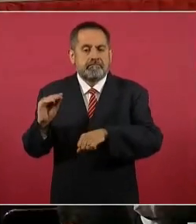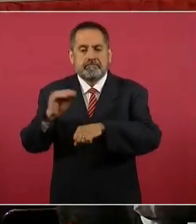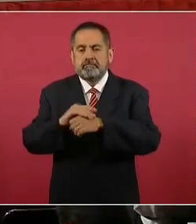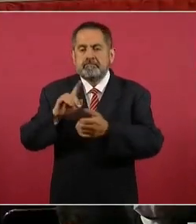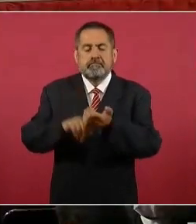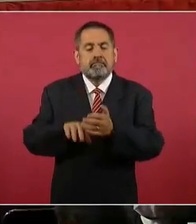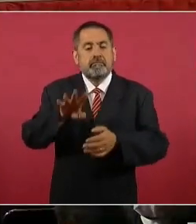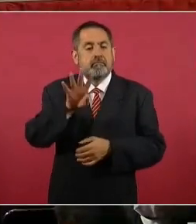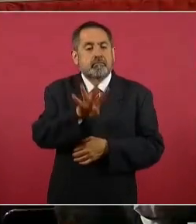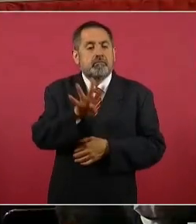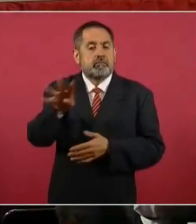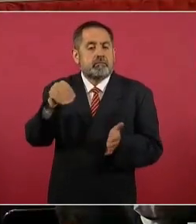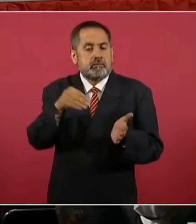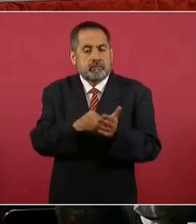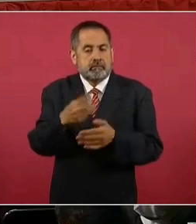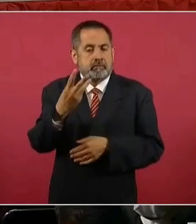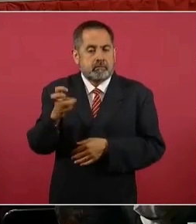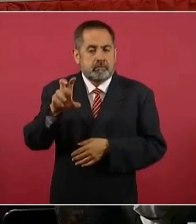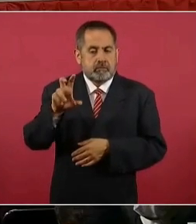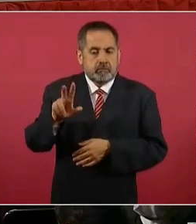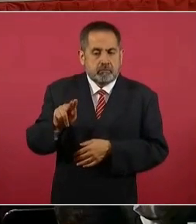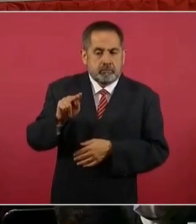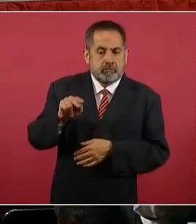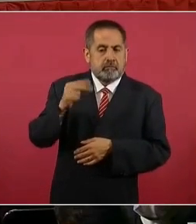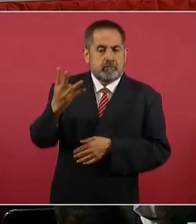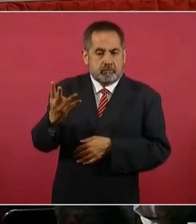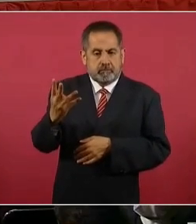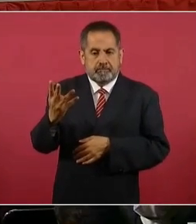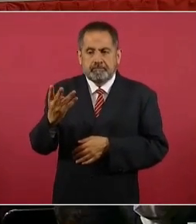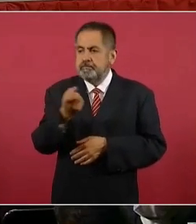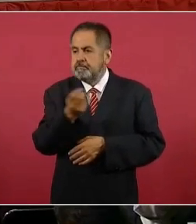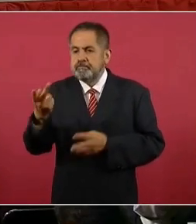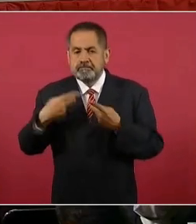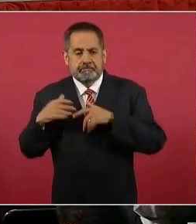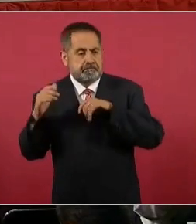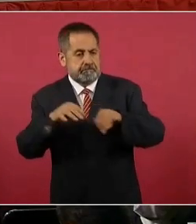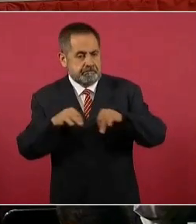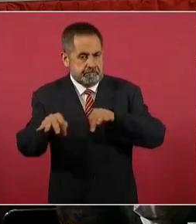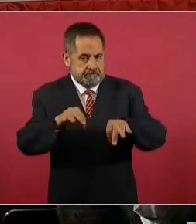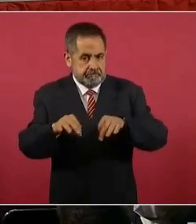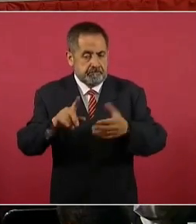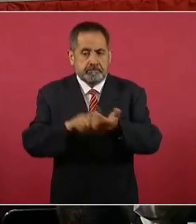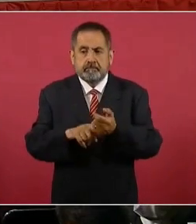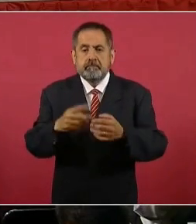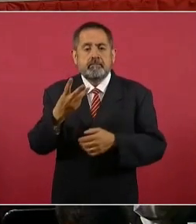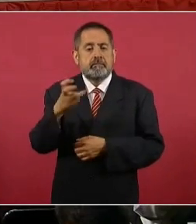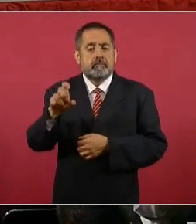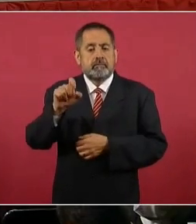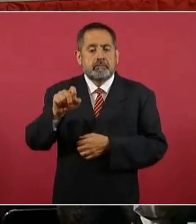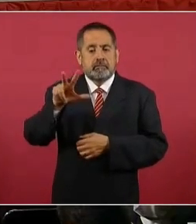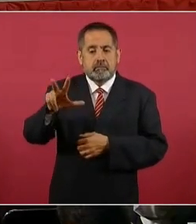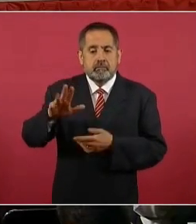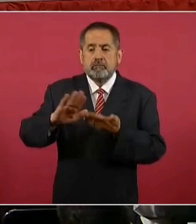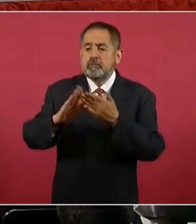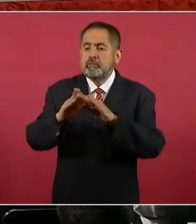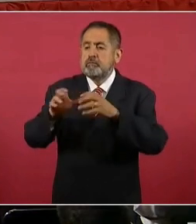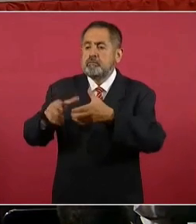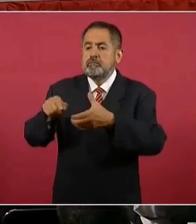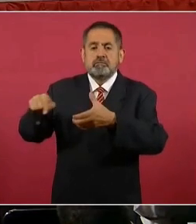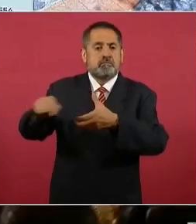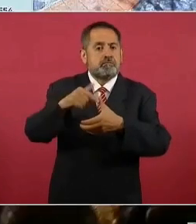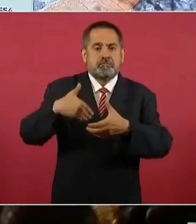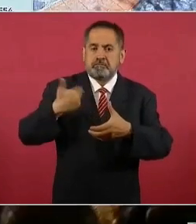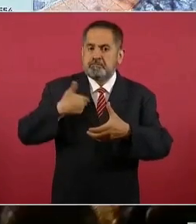44 mil 384 empleos se han beneficiado 328 comunidades y